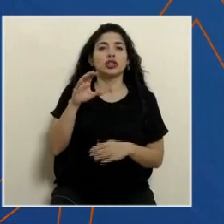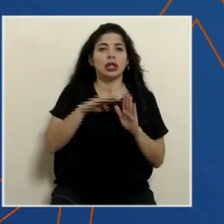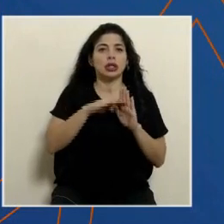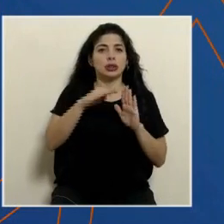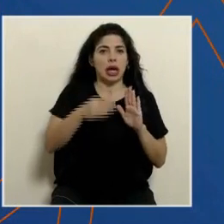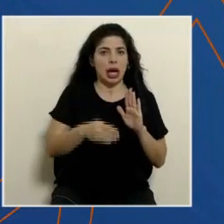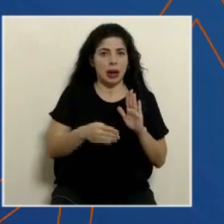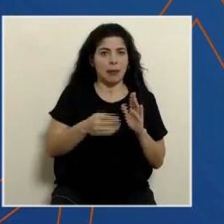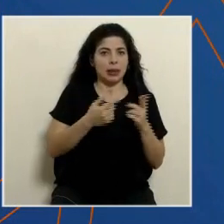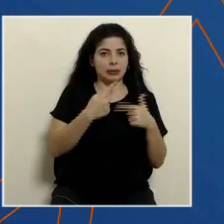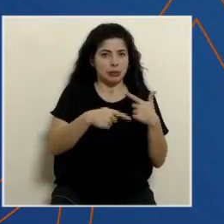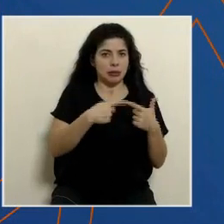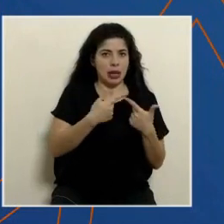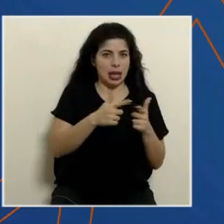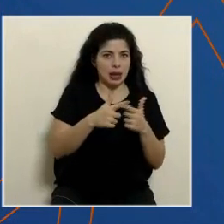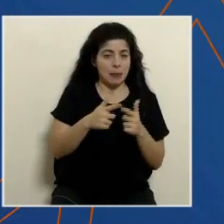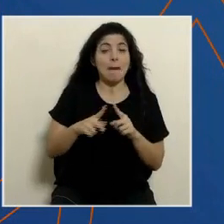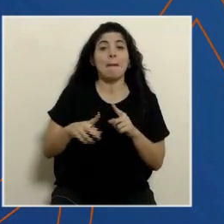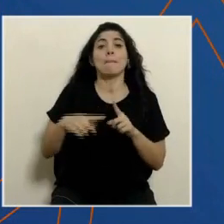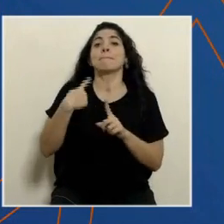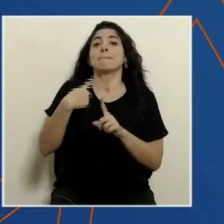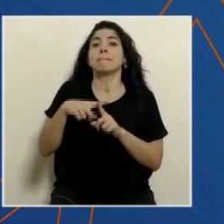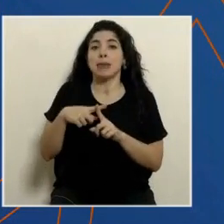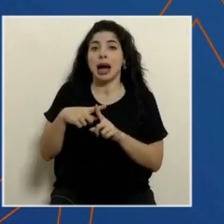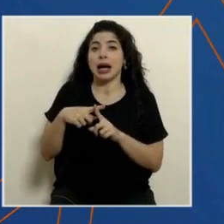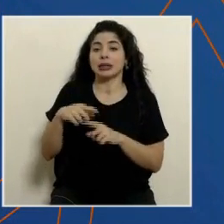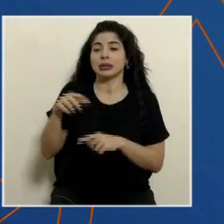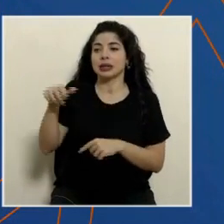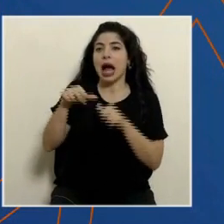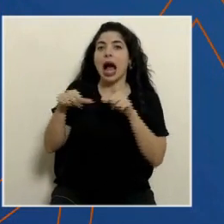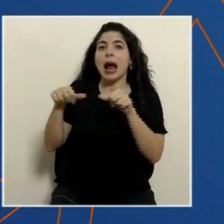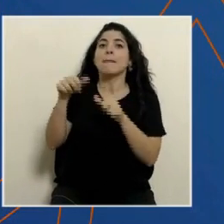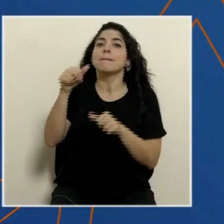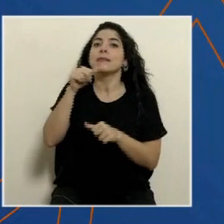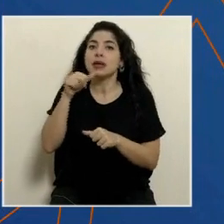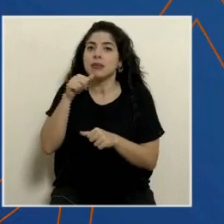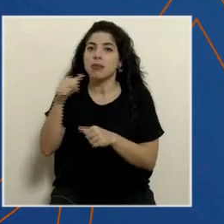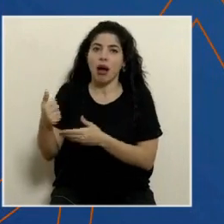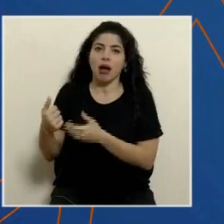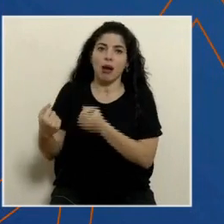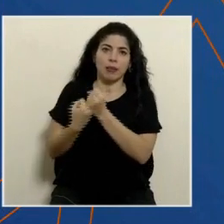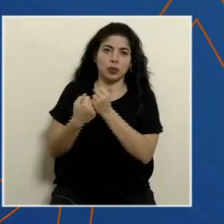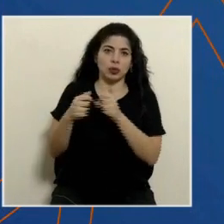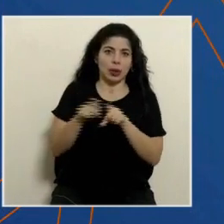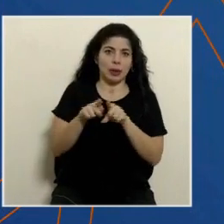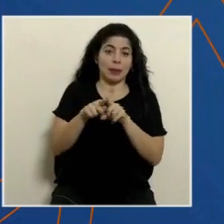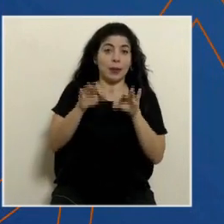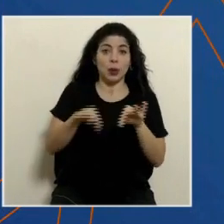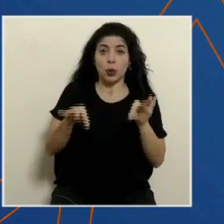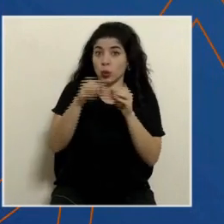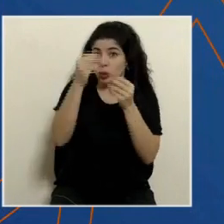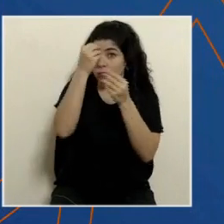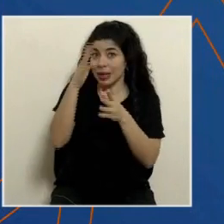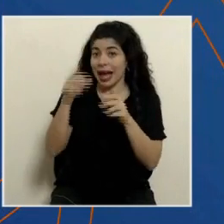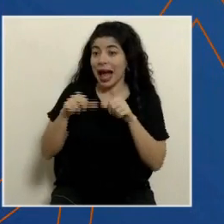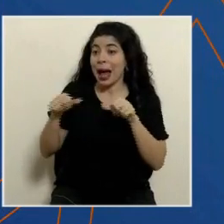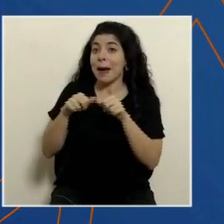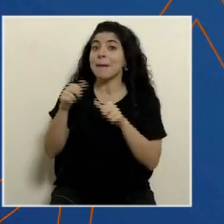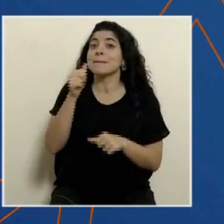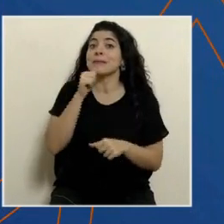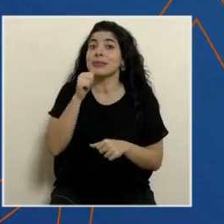en conjunto con disponibilidades del sector privado. Muy importante decir, al sector privado